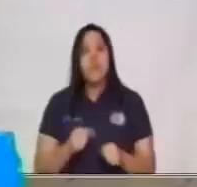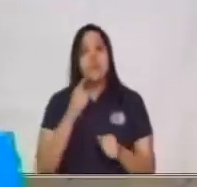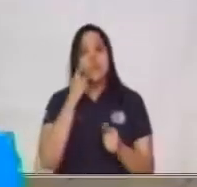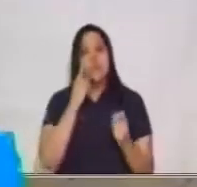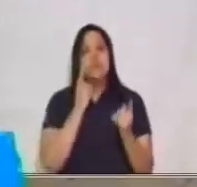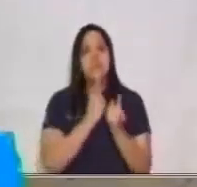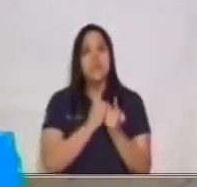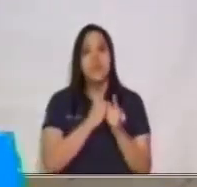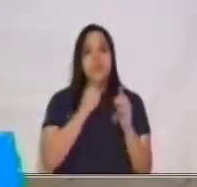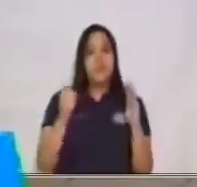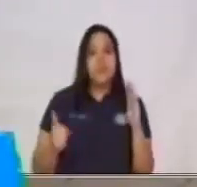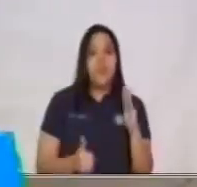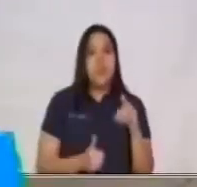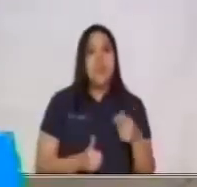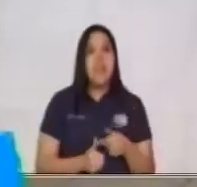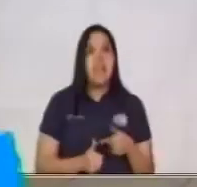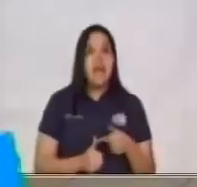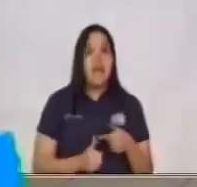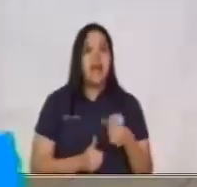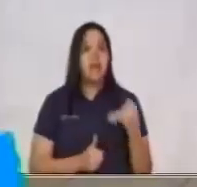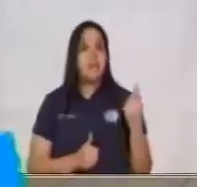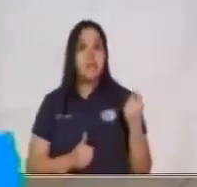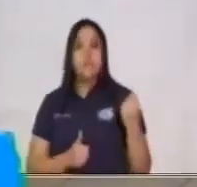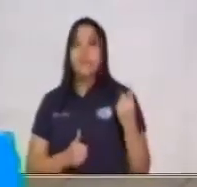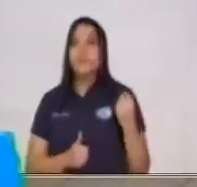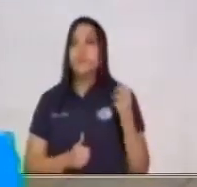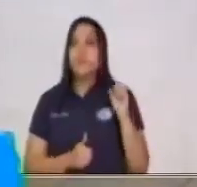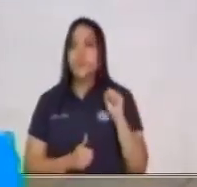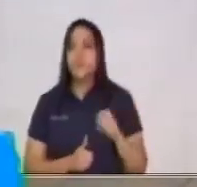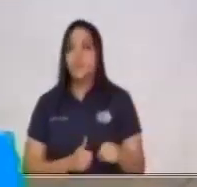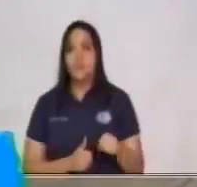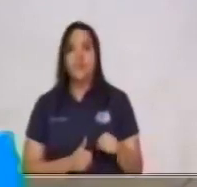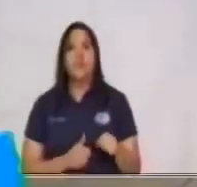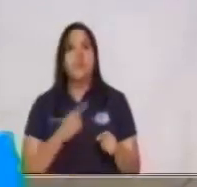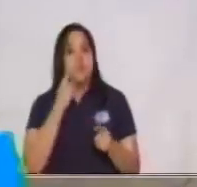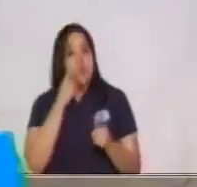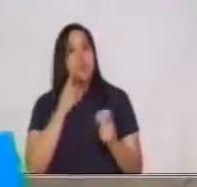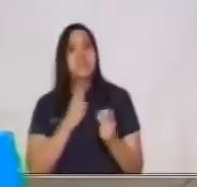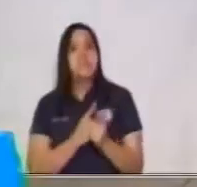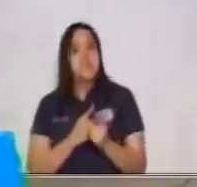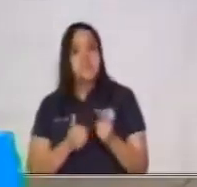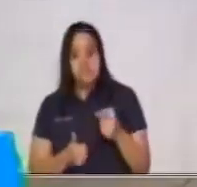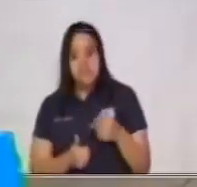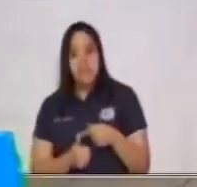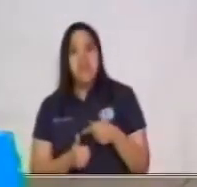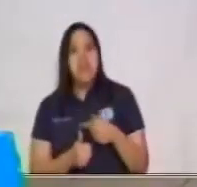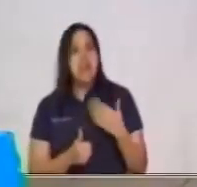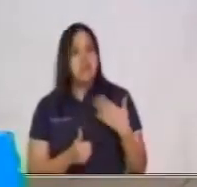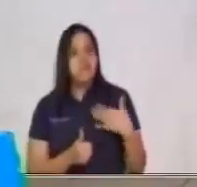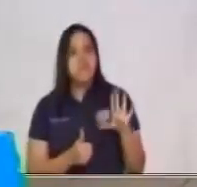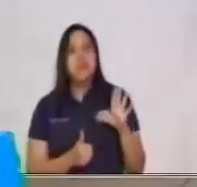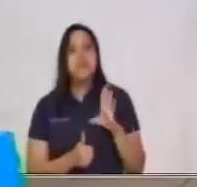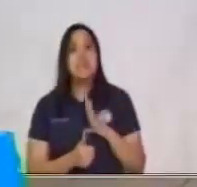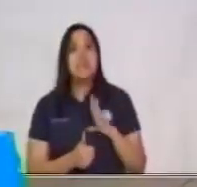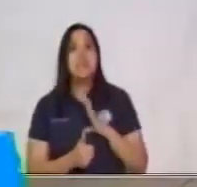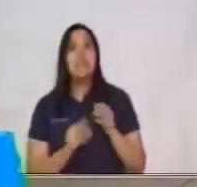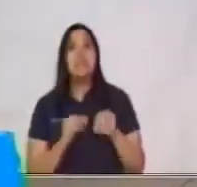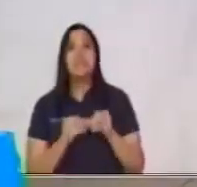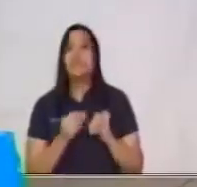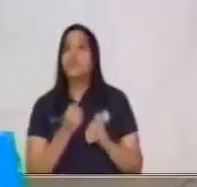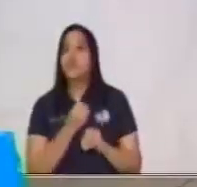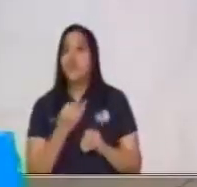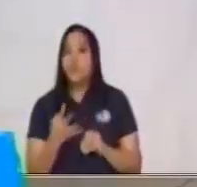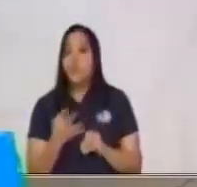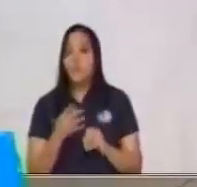encontrar el lado A. Podemos encontrar sin problema el lado A porque